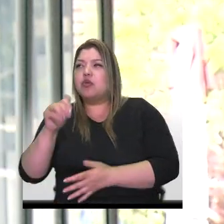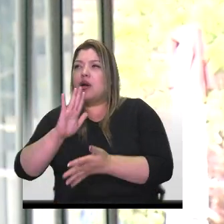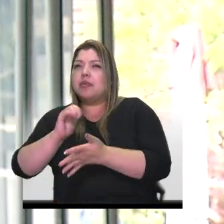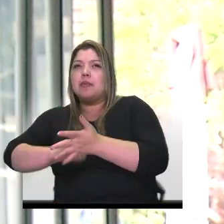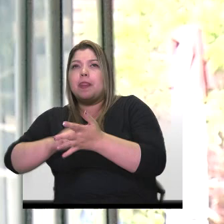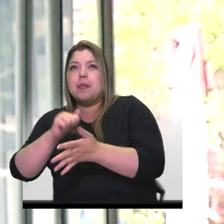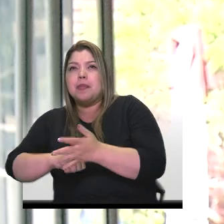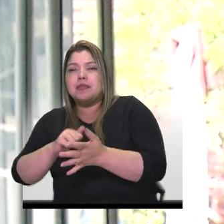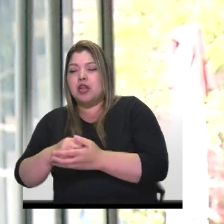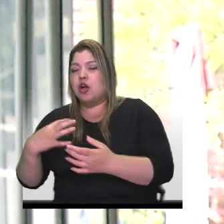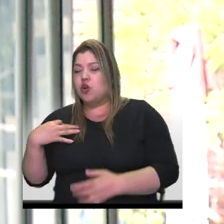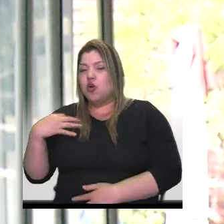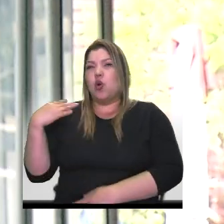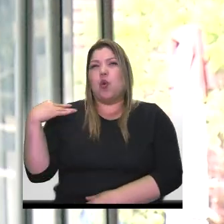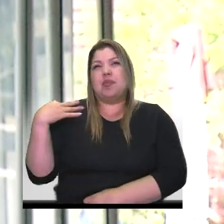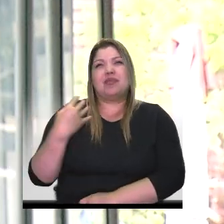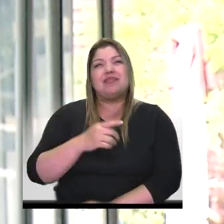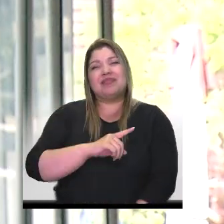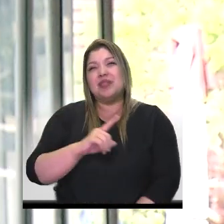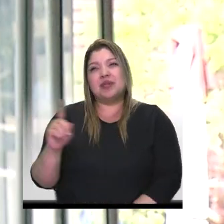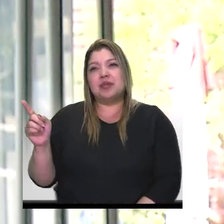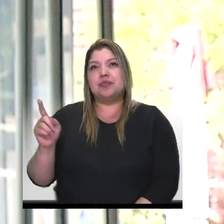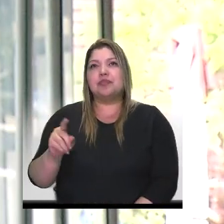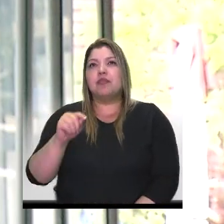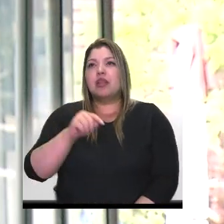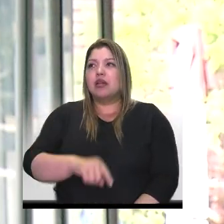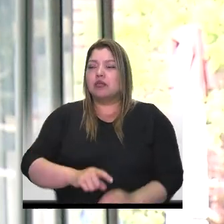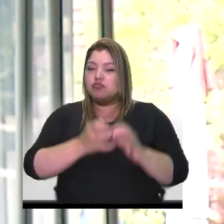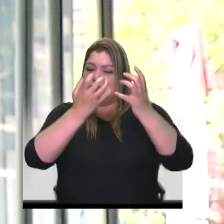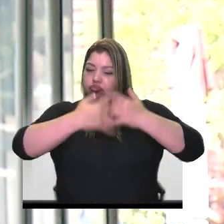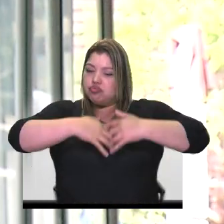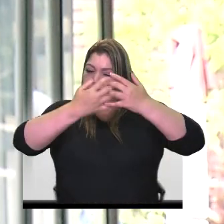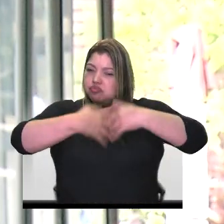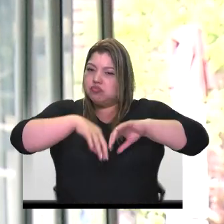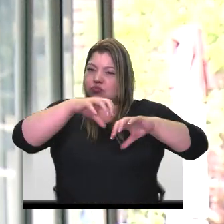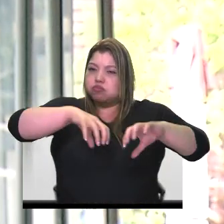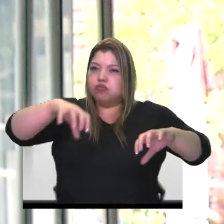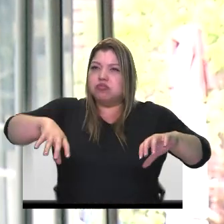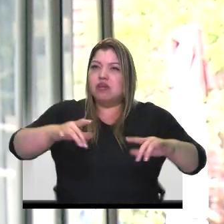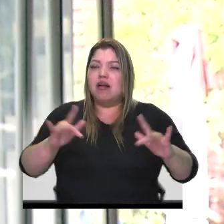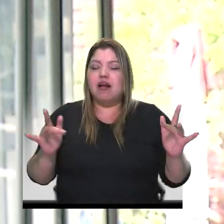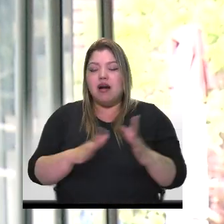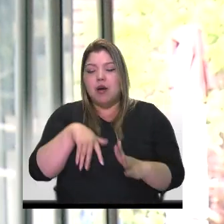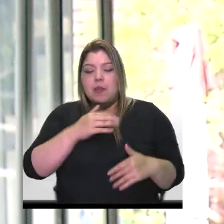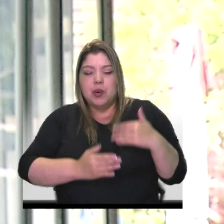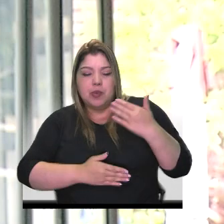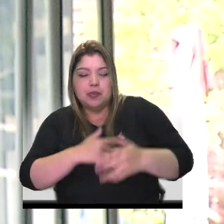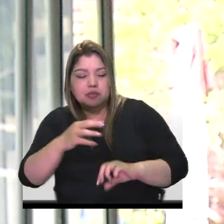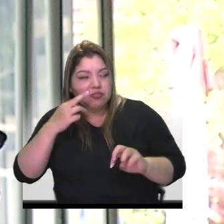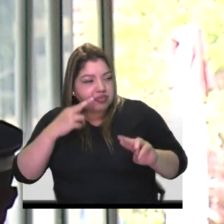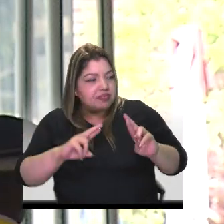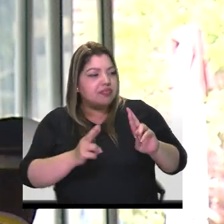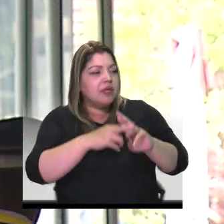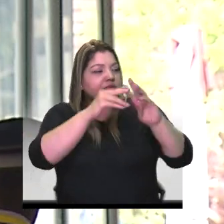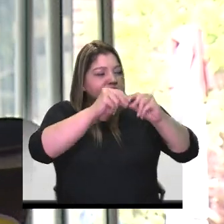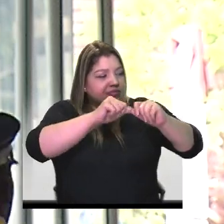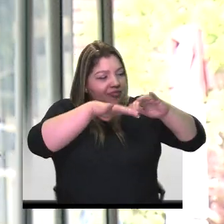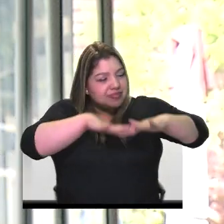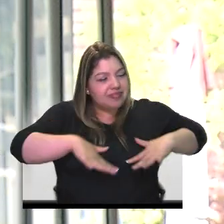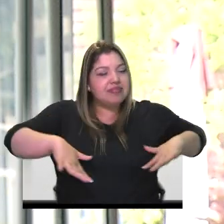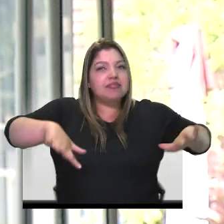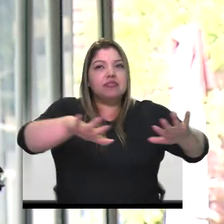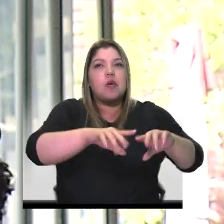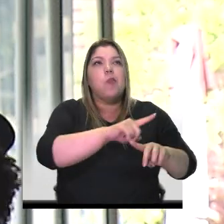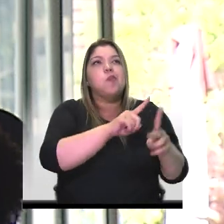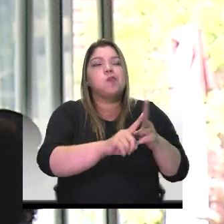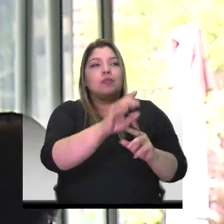próxima industria realmente que esté parada sobre unos asuntos de reconocimiento del territorio, de la